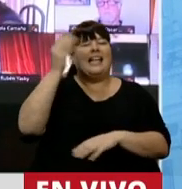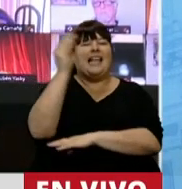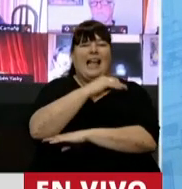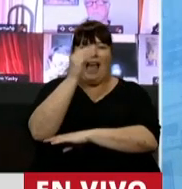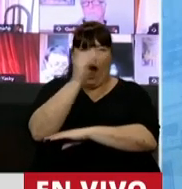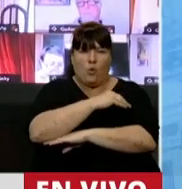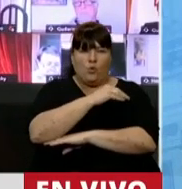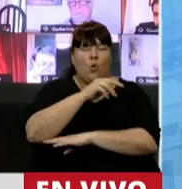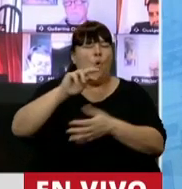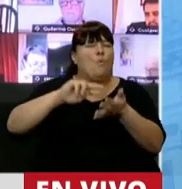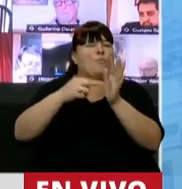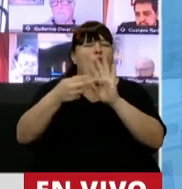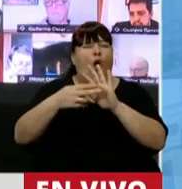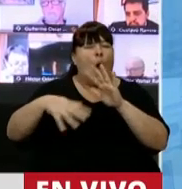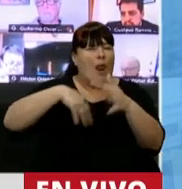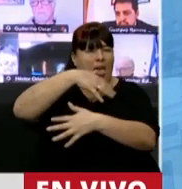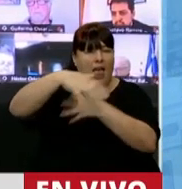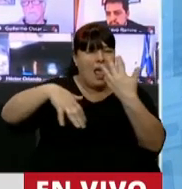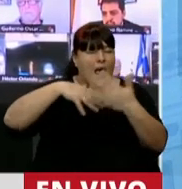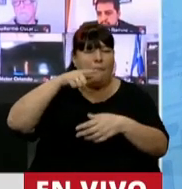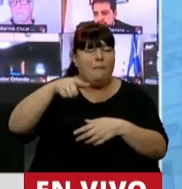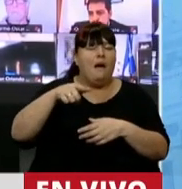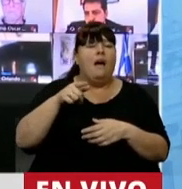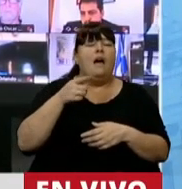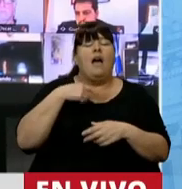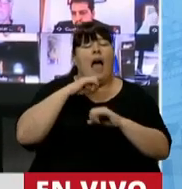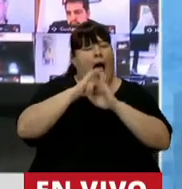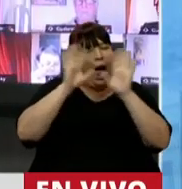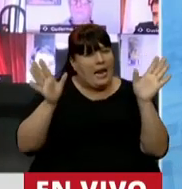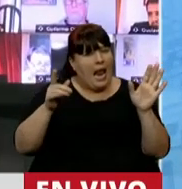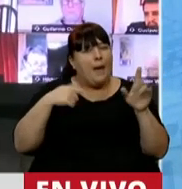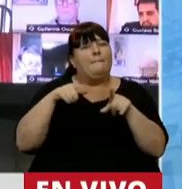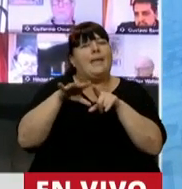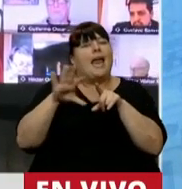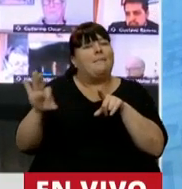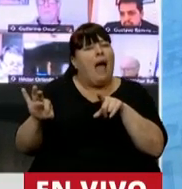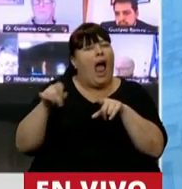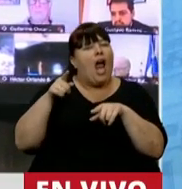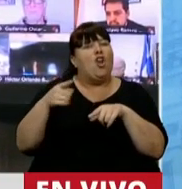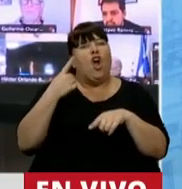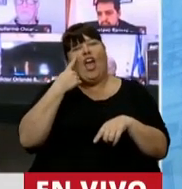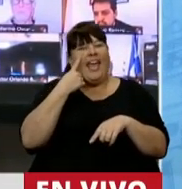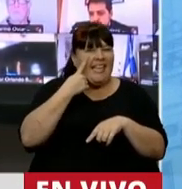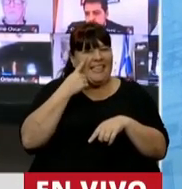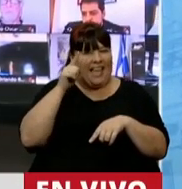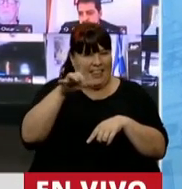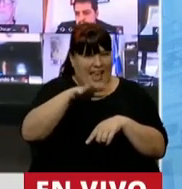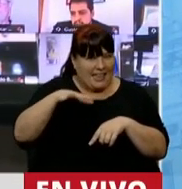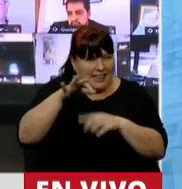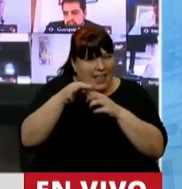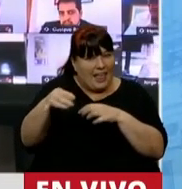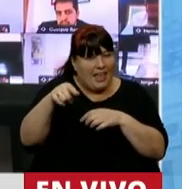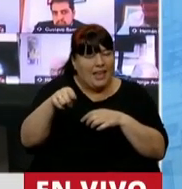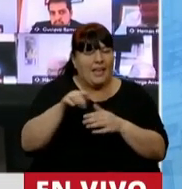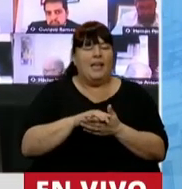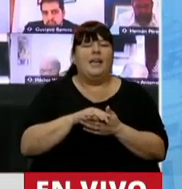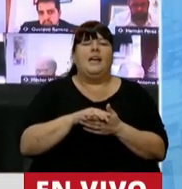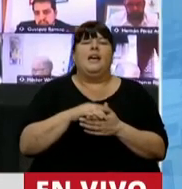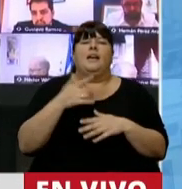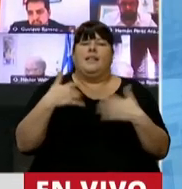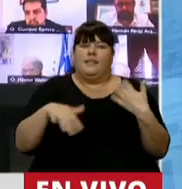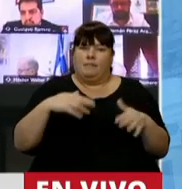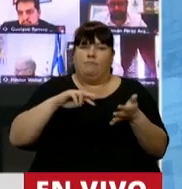Es un conflicto que tenemos. Quiero aclarar que mi hermano es el intendente de la localidad.